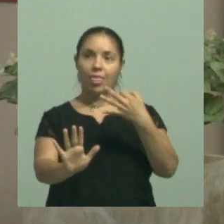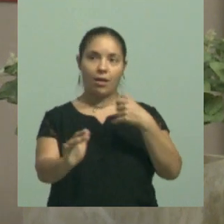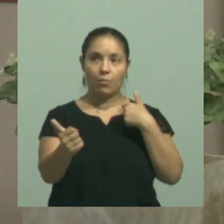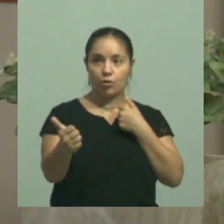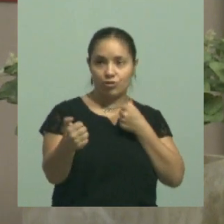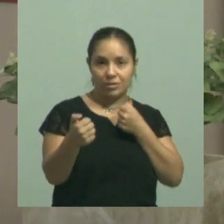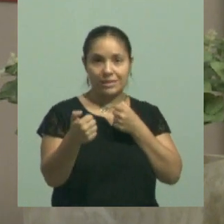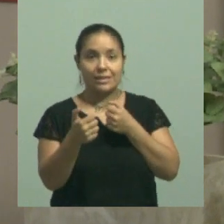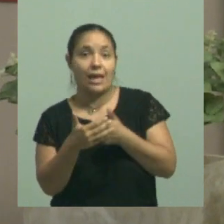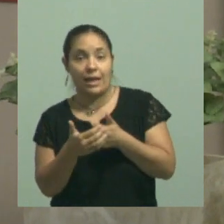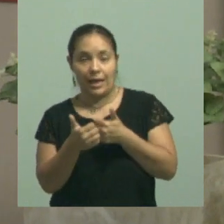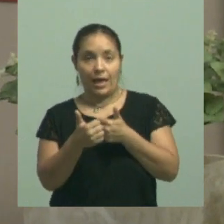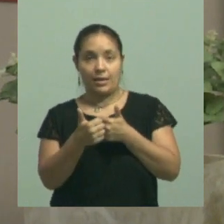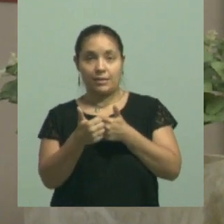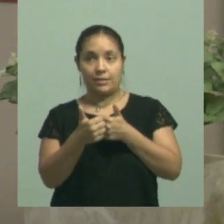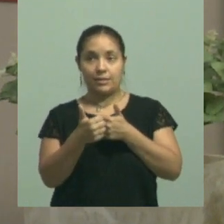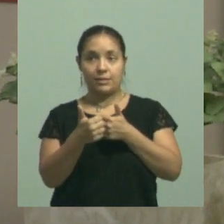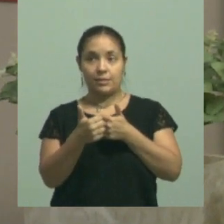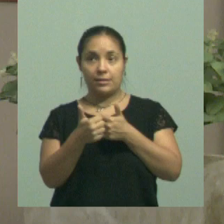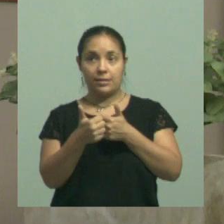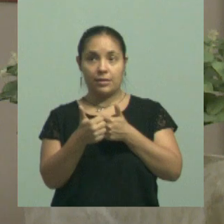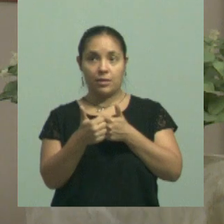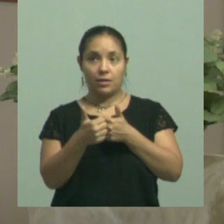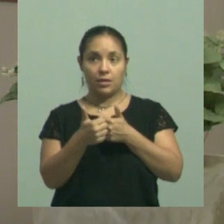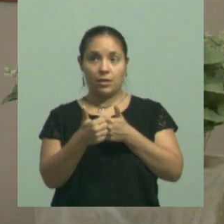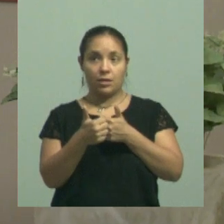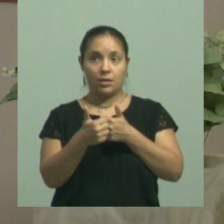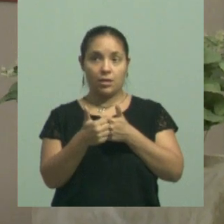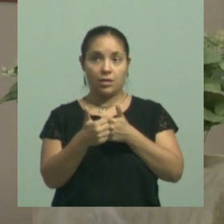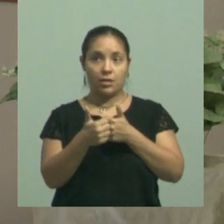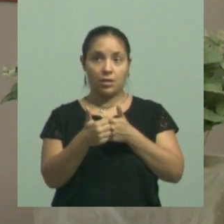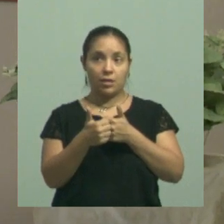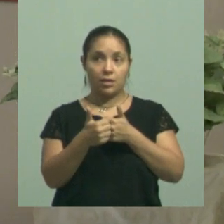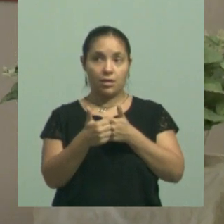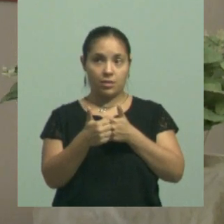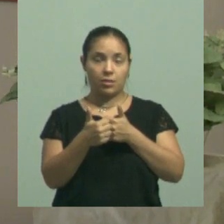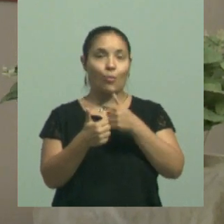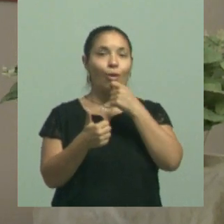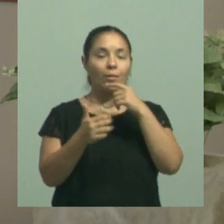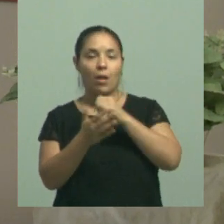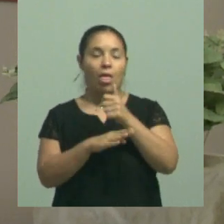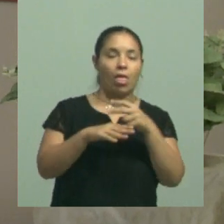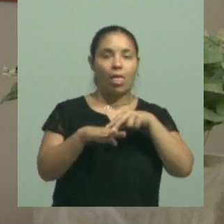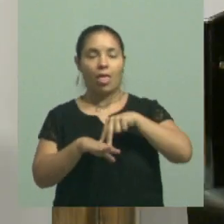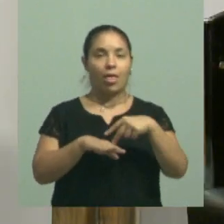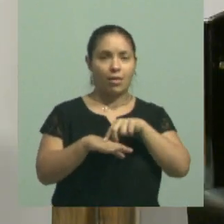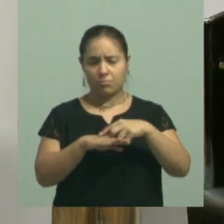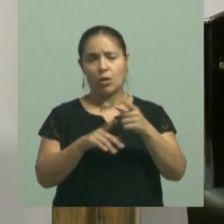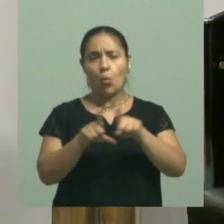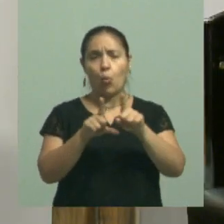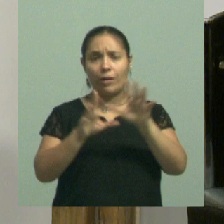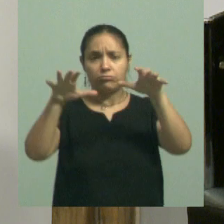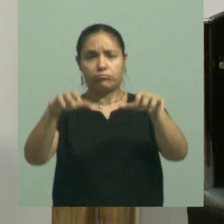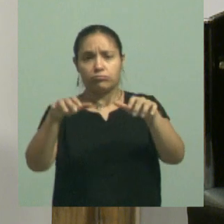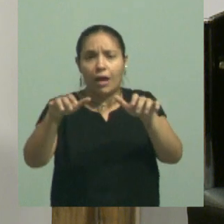estoy siempre cerca... Siempre cerca. Siempre cerca, me apoyo, porque eso es lo otro importante. Cuando no tenemos equilibrio, apoyémonos. Claro, sí. Porque si no, también corremos riesgo de